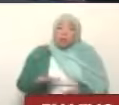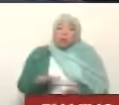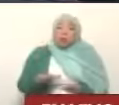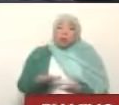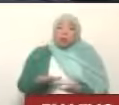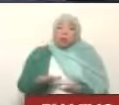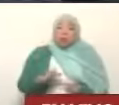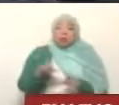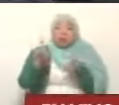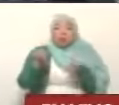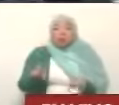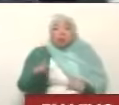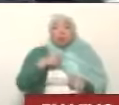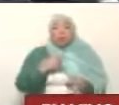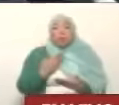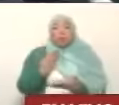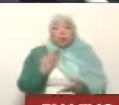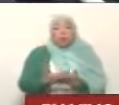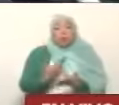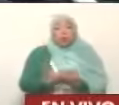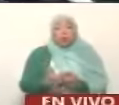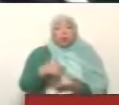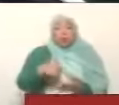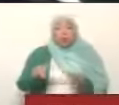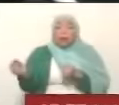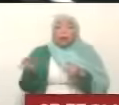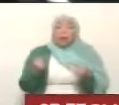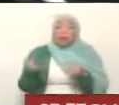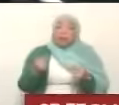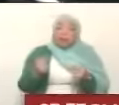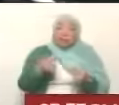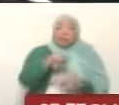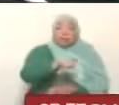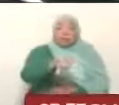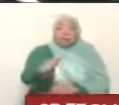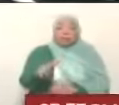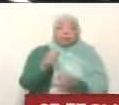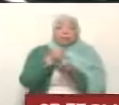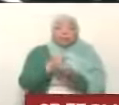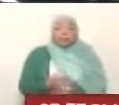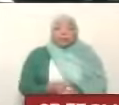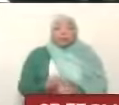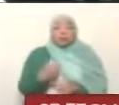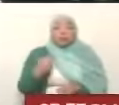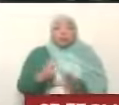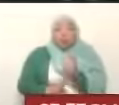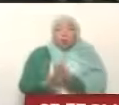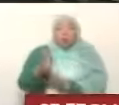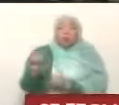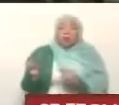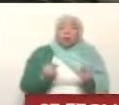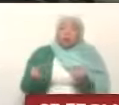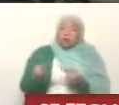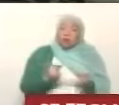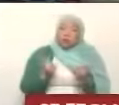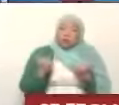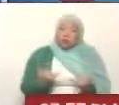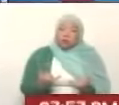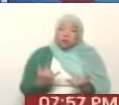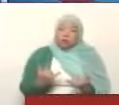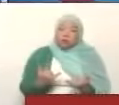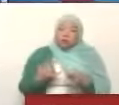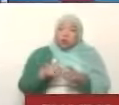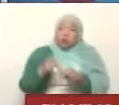perpetua. Y bueno, el debate está abierto. Esperemos a ver cómo evoluciona el debate para dar los